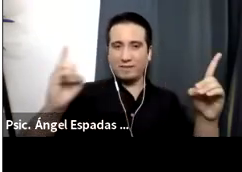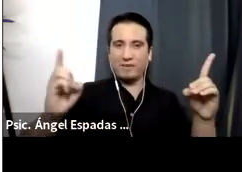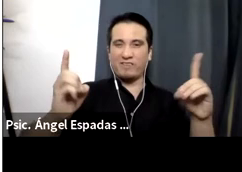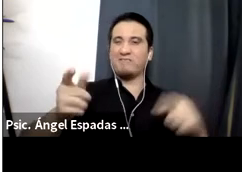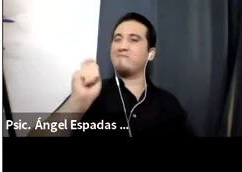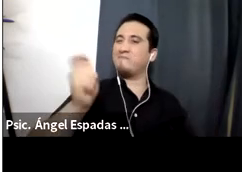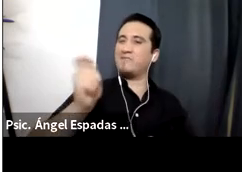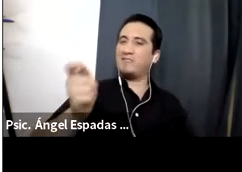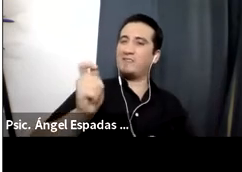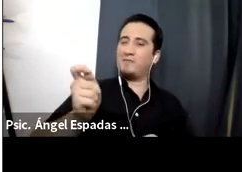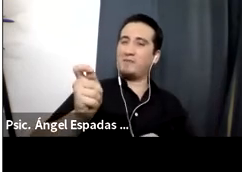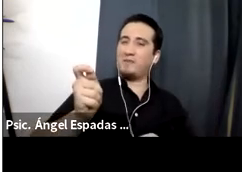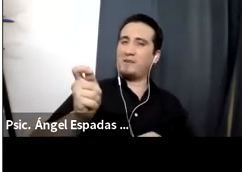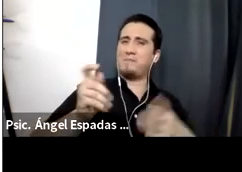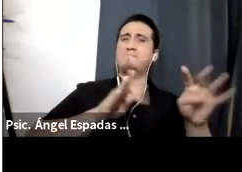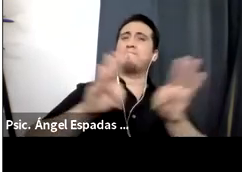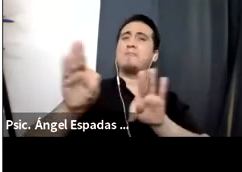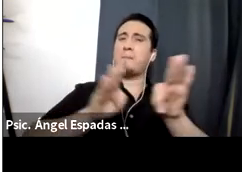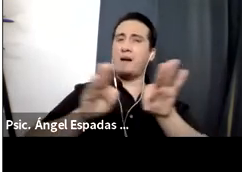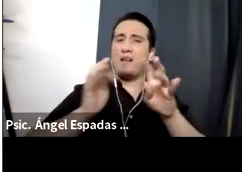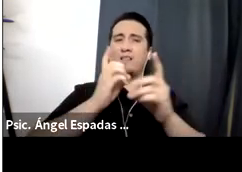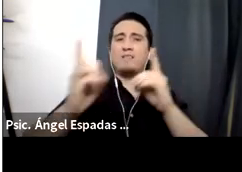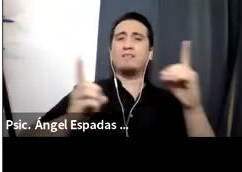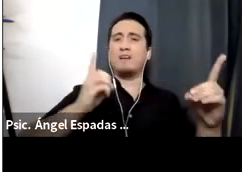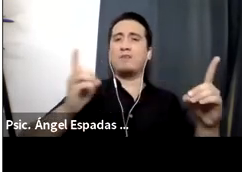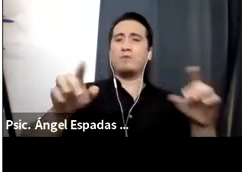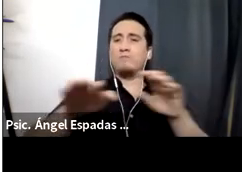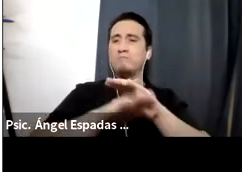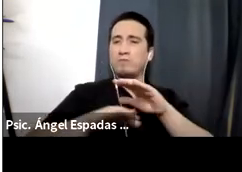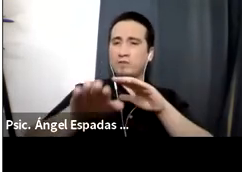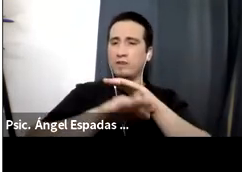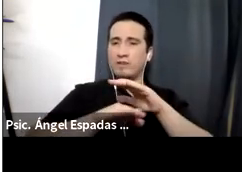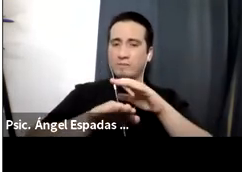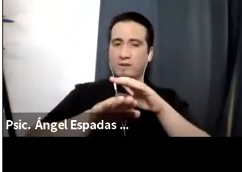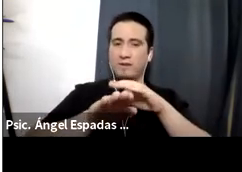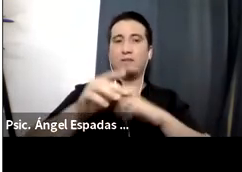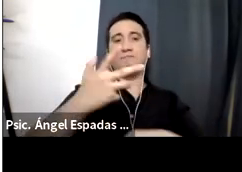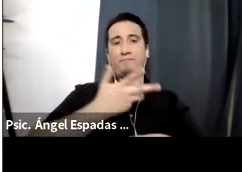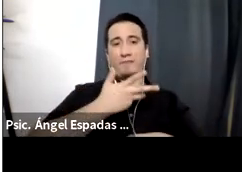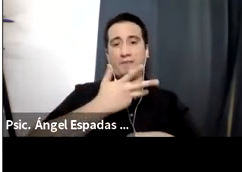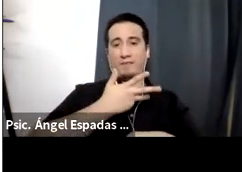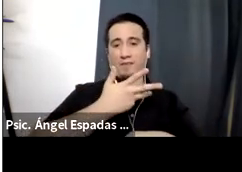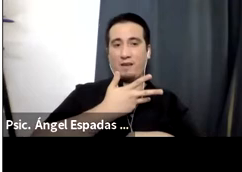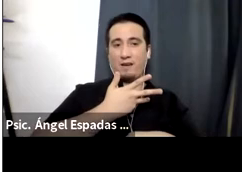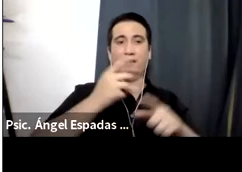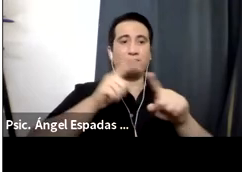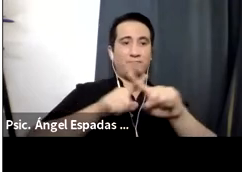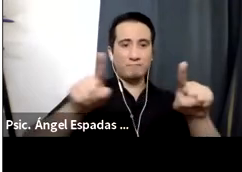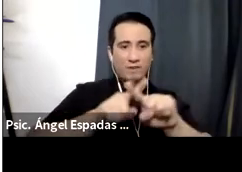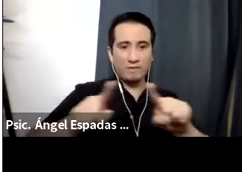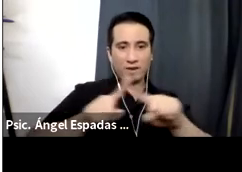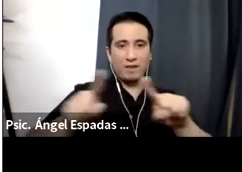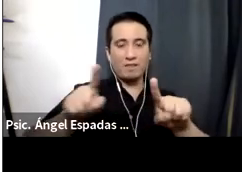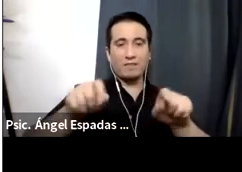significa esto, no, de trabajar en un desarrollo sostenible? Es que tienen que estar las diferentes